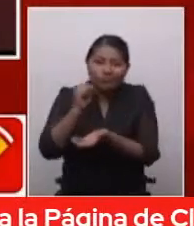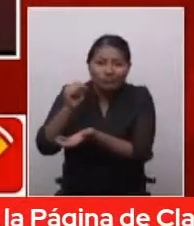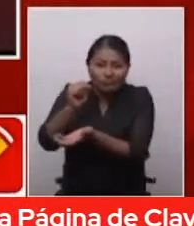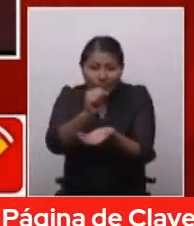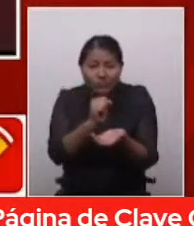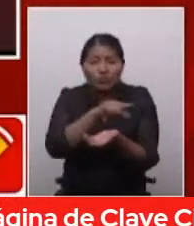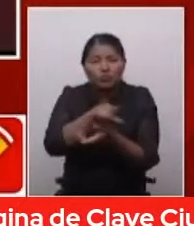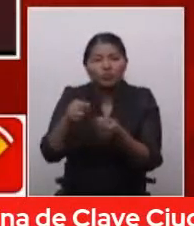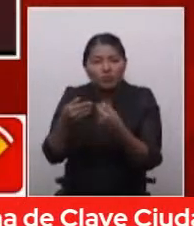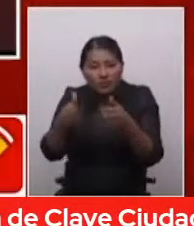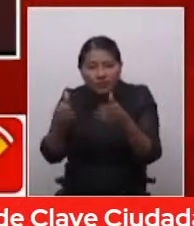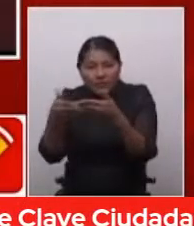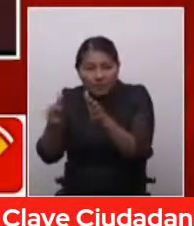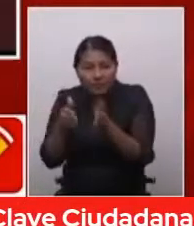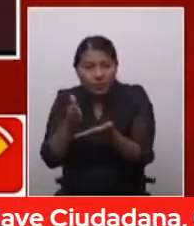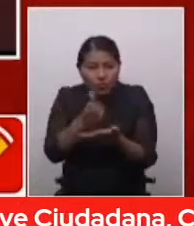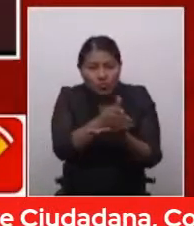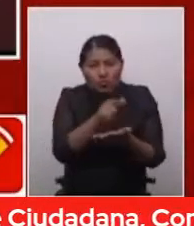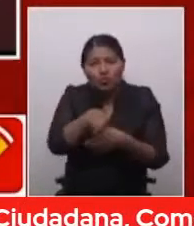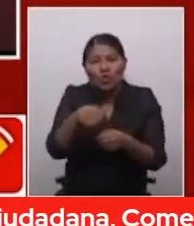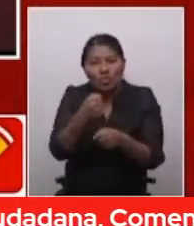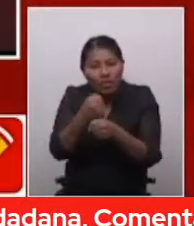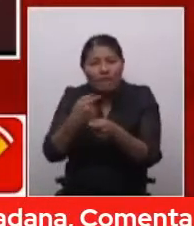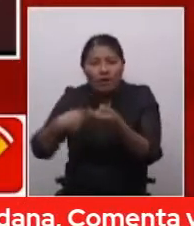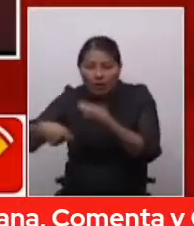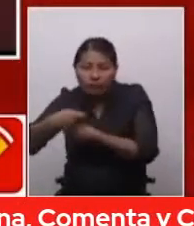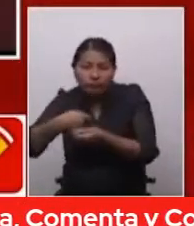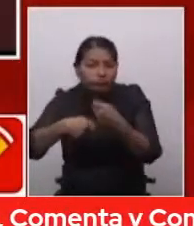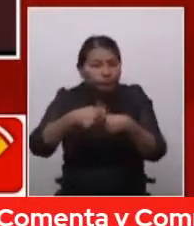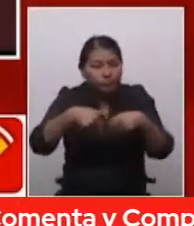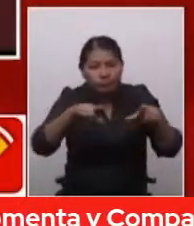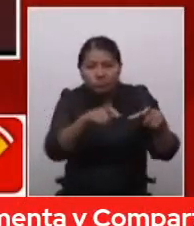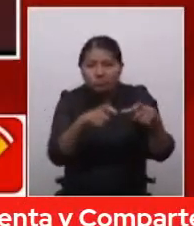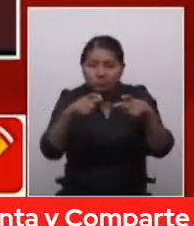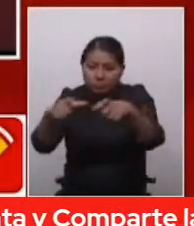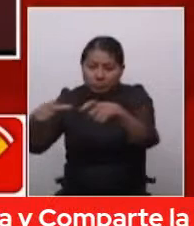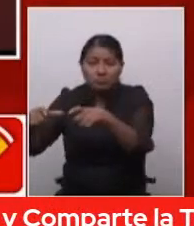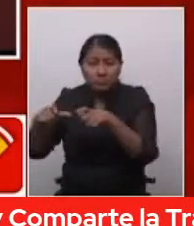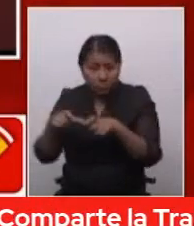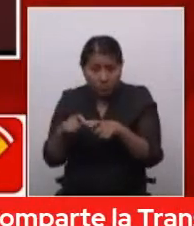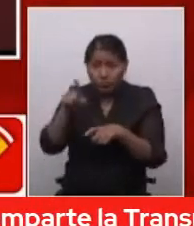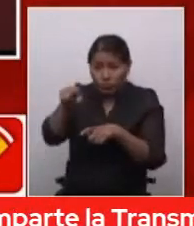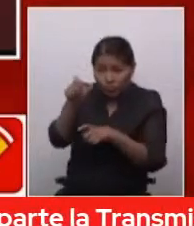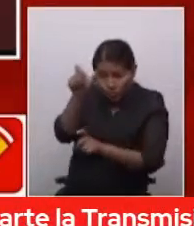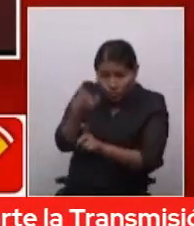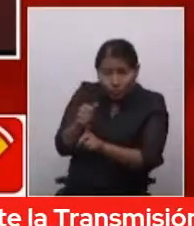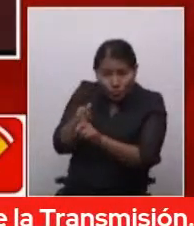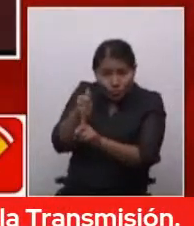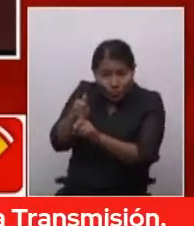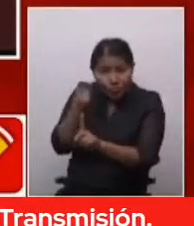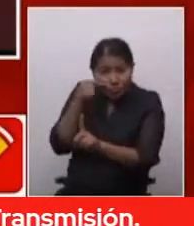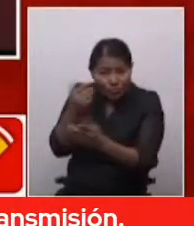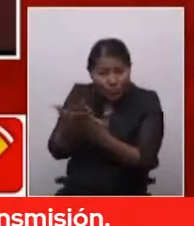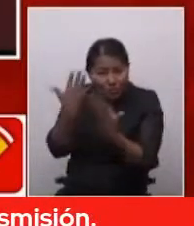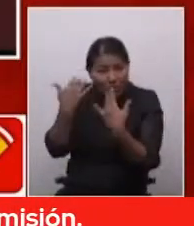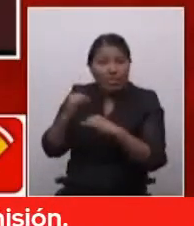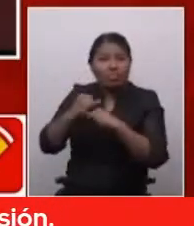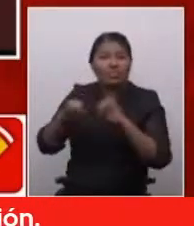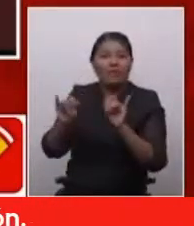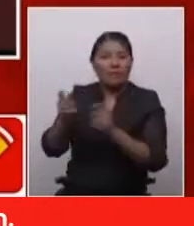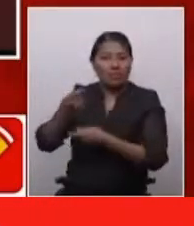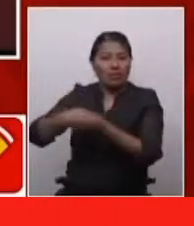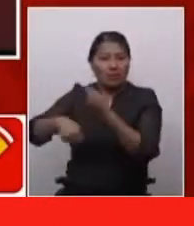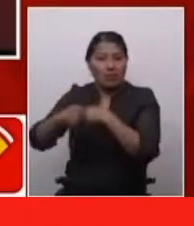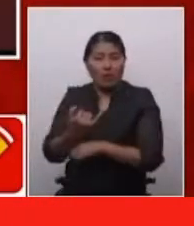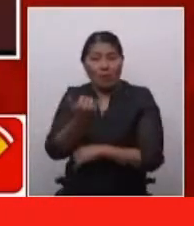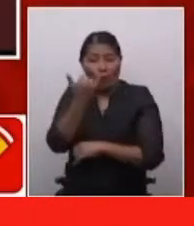públicos adecuados para que ellos puedan vender sus productos. Tú, querido comerciante independiente que el día de